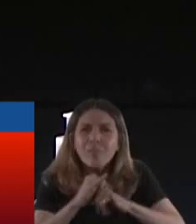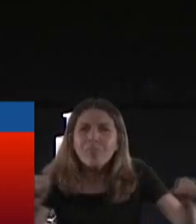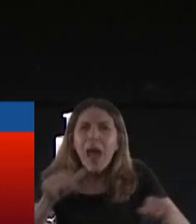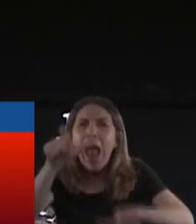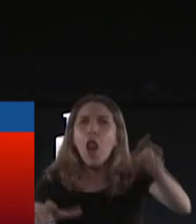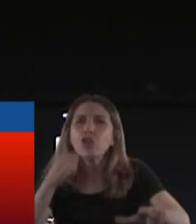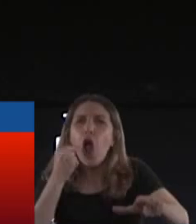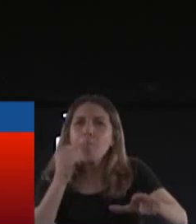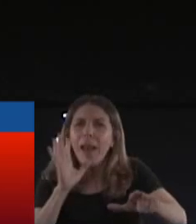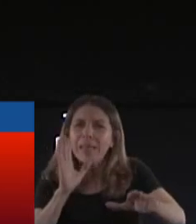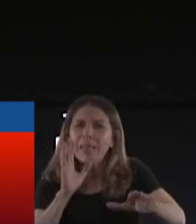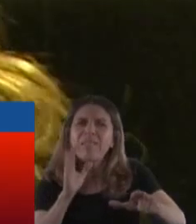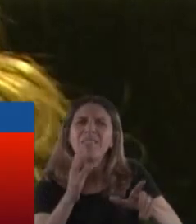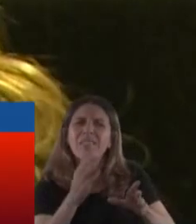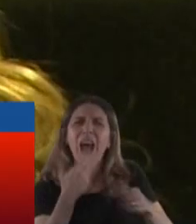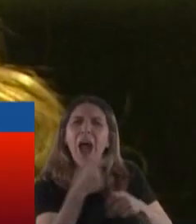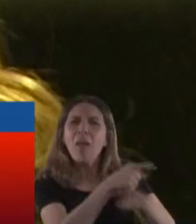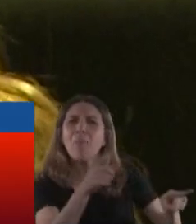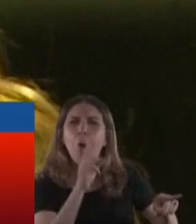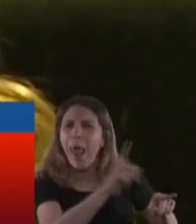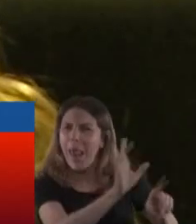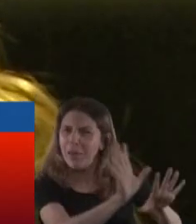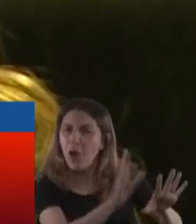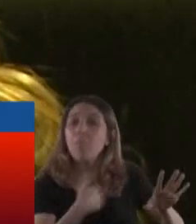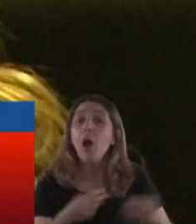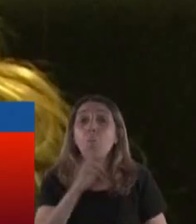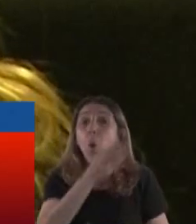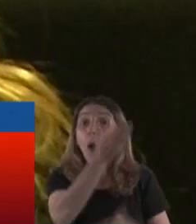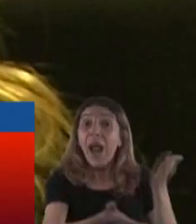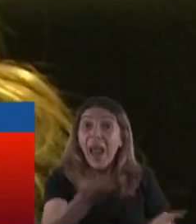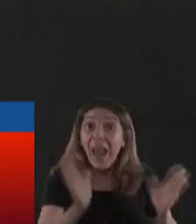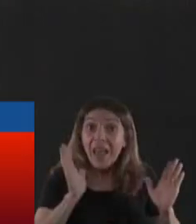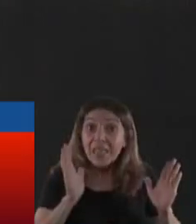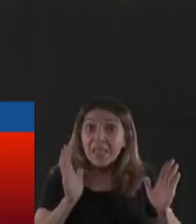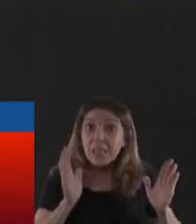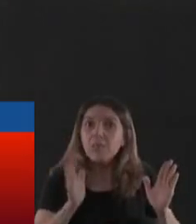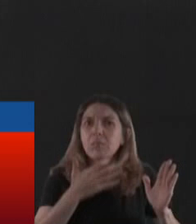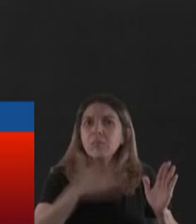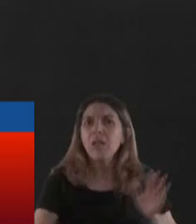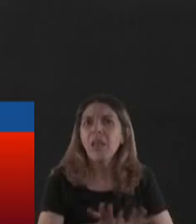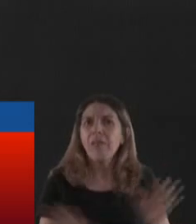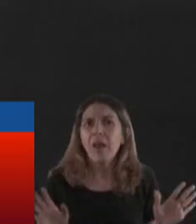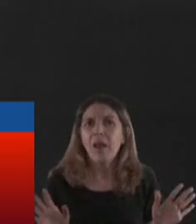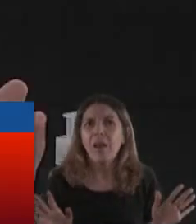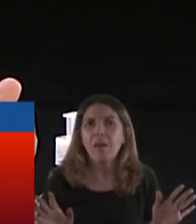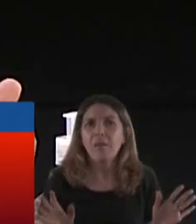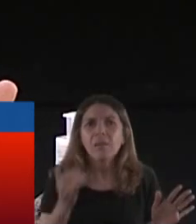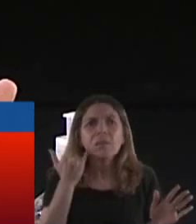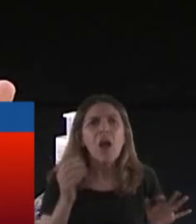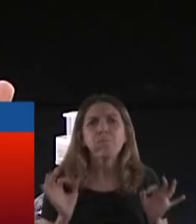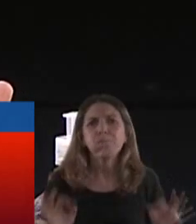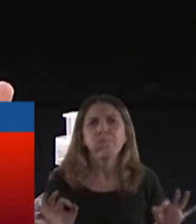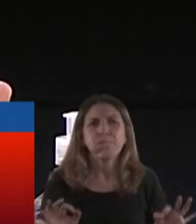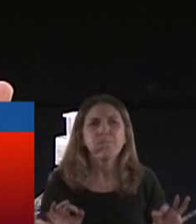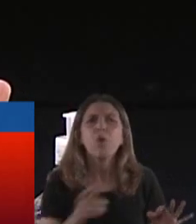las mujeres. Porque las mujeres han entendido y pelean,